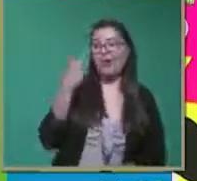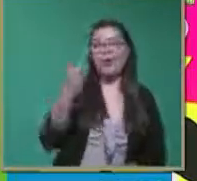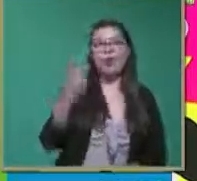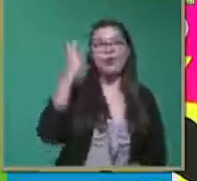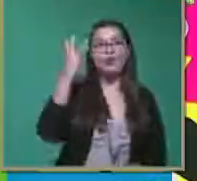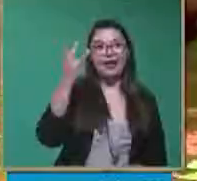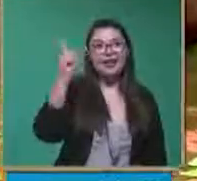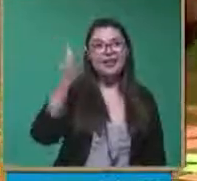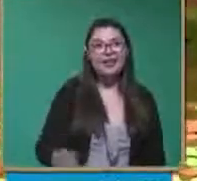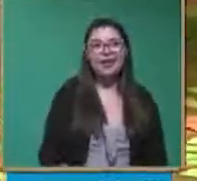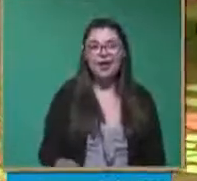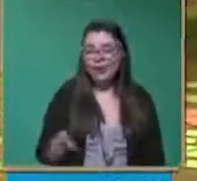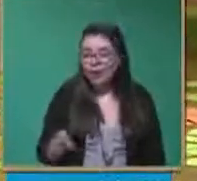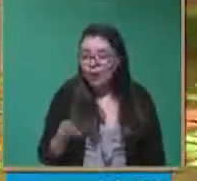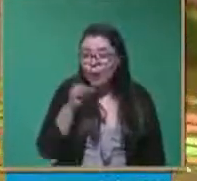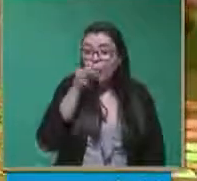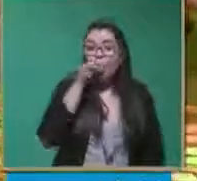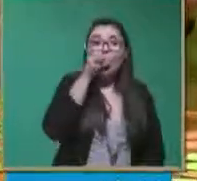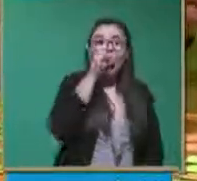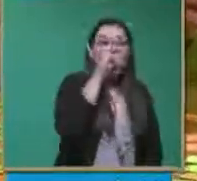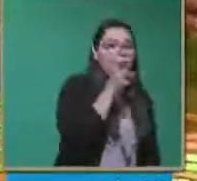tres.